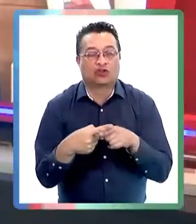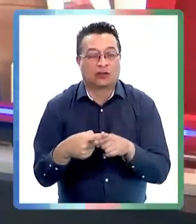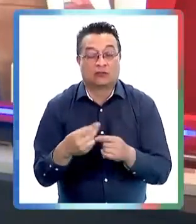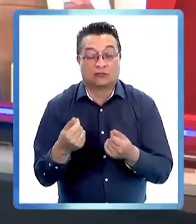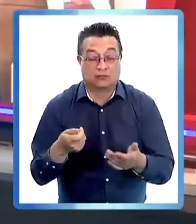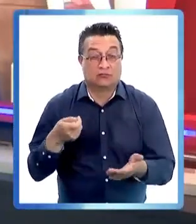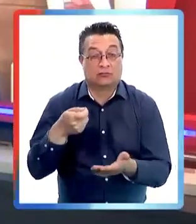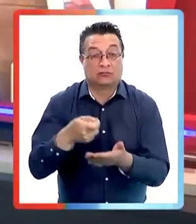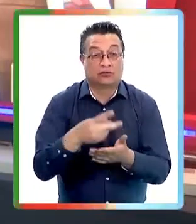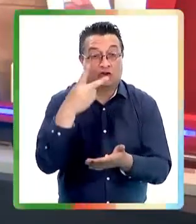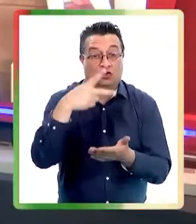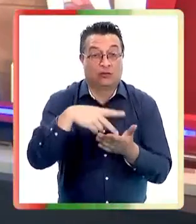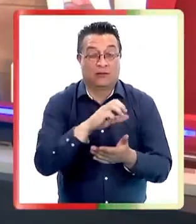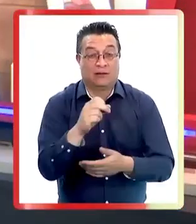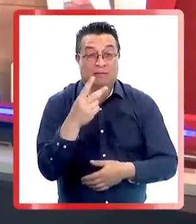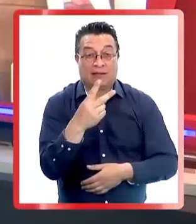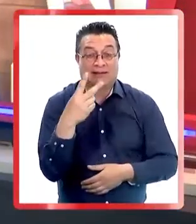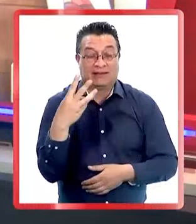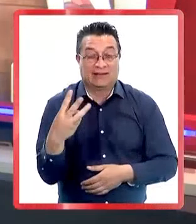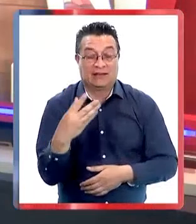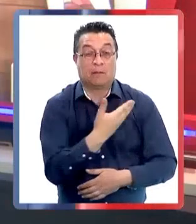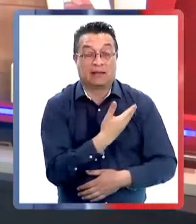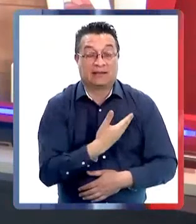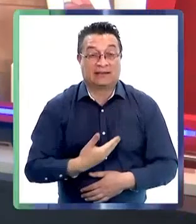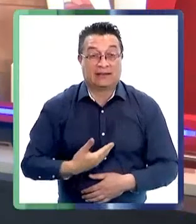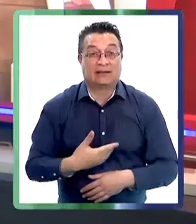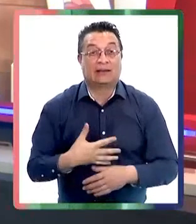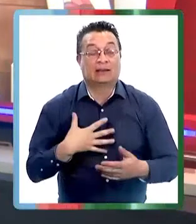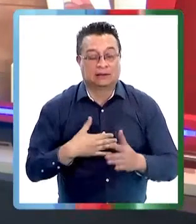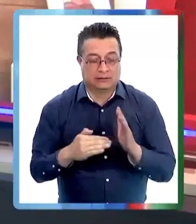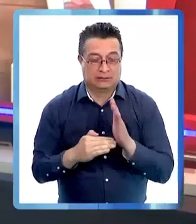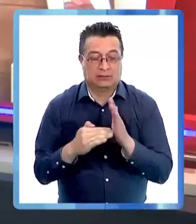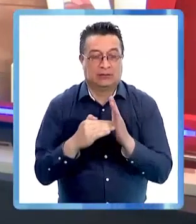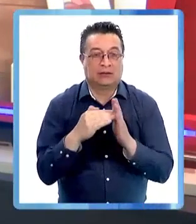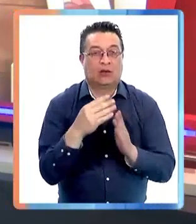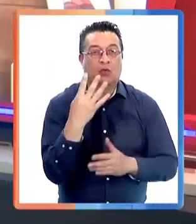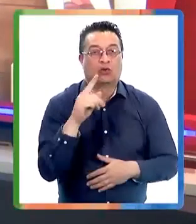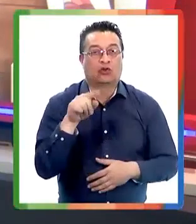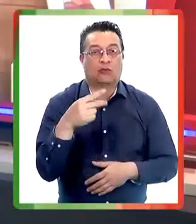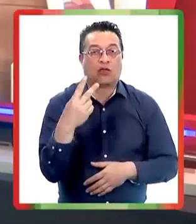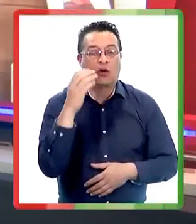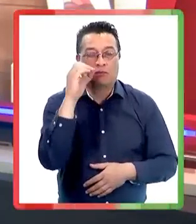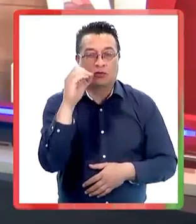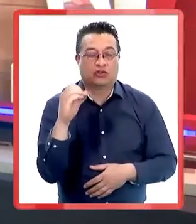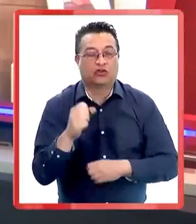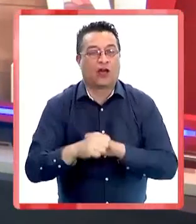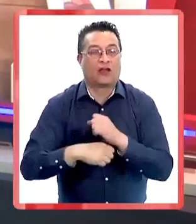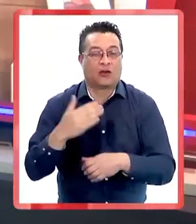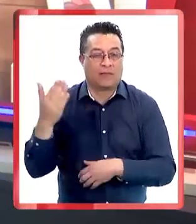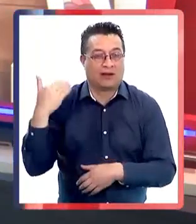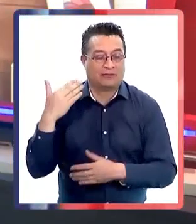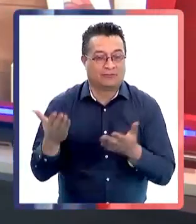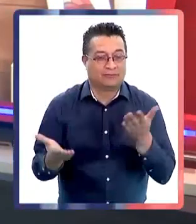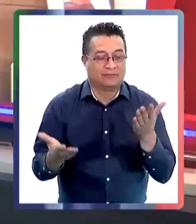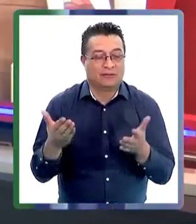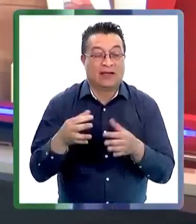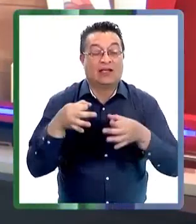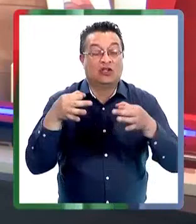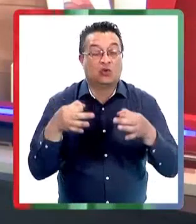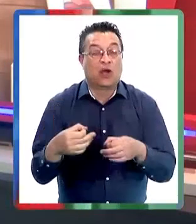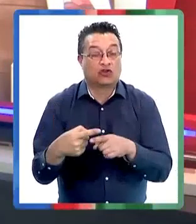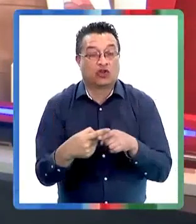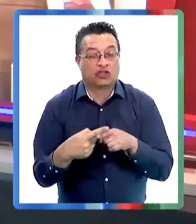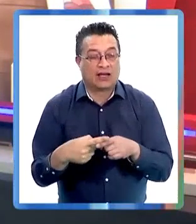El presupuesto 2023 presentado por el presidente pretende crecer 4,2% respecto del año anterior e incluye